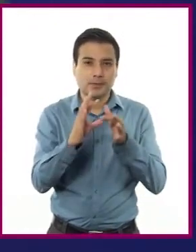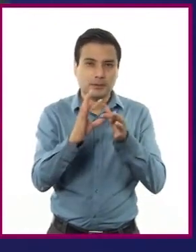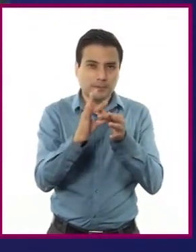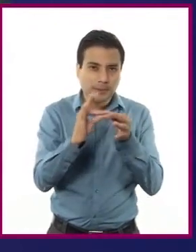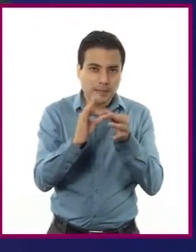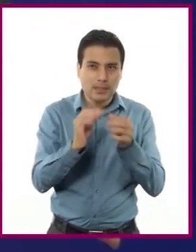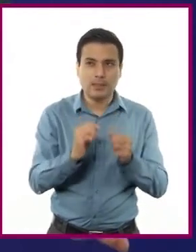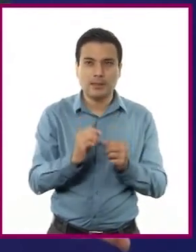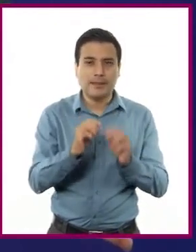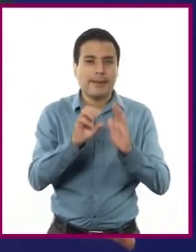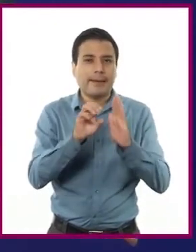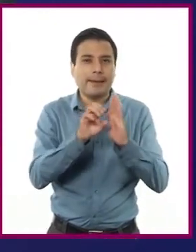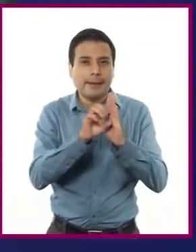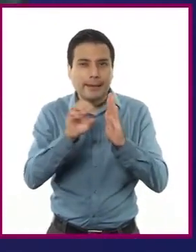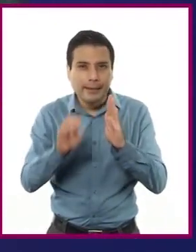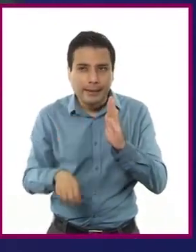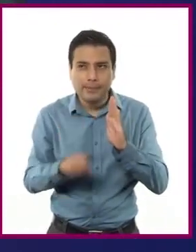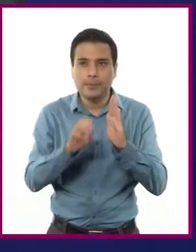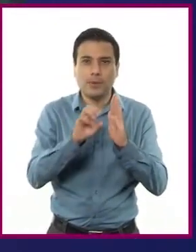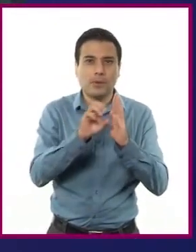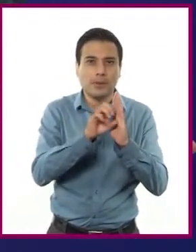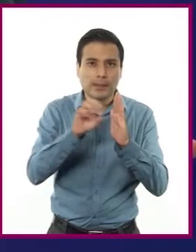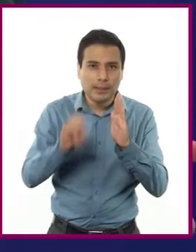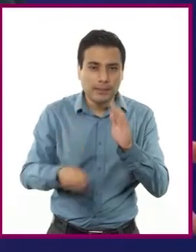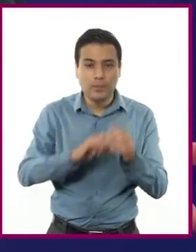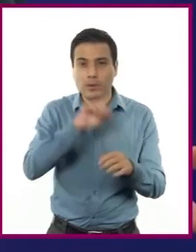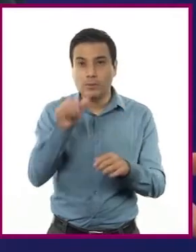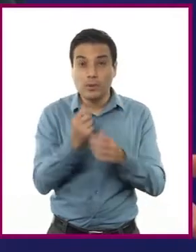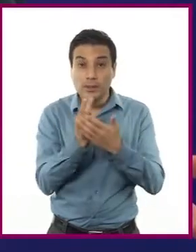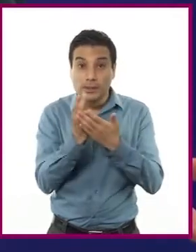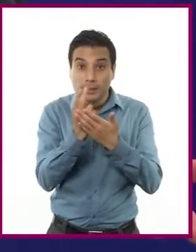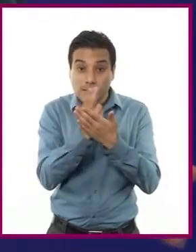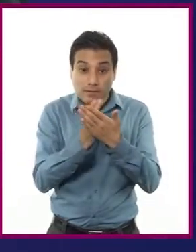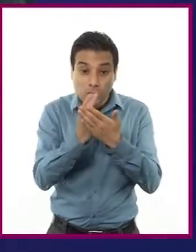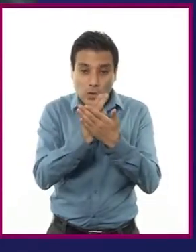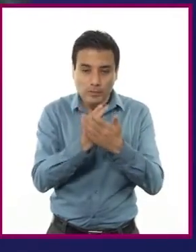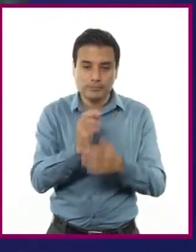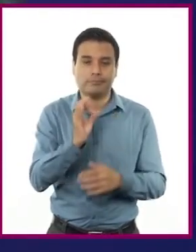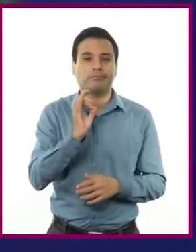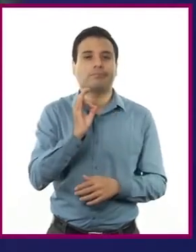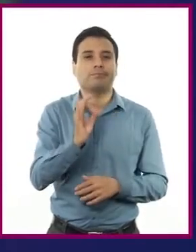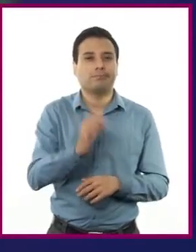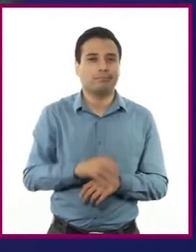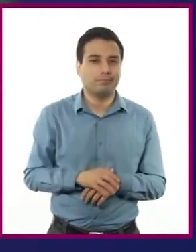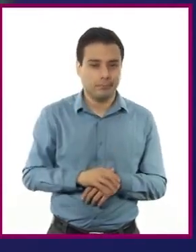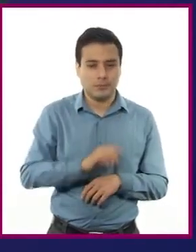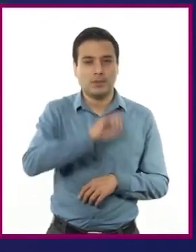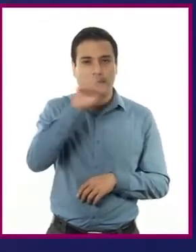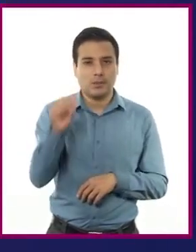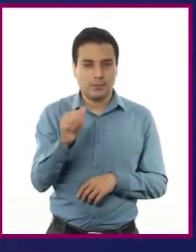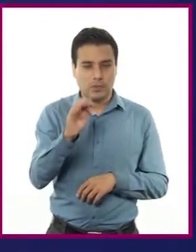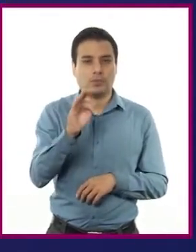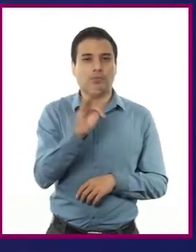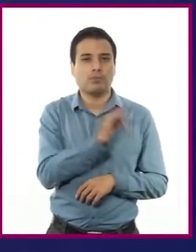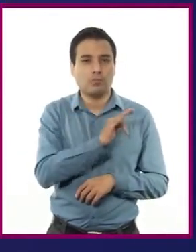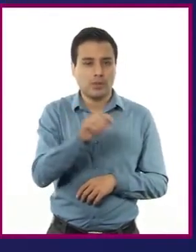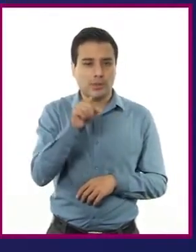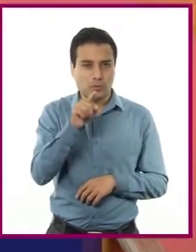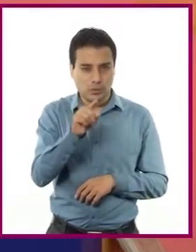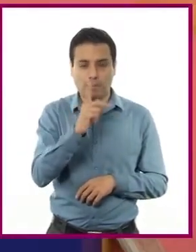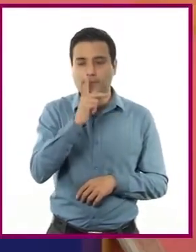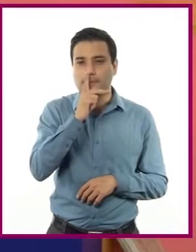ejemplos es más fácil. Después elaborar una entrada que será muy útil a quien consulte nuestro